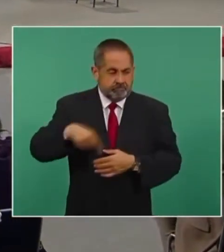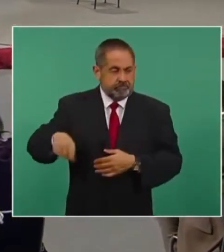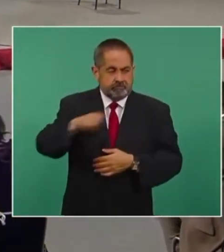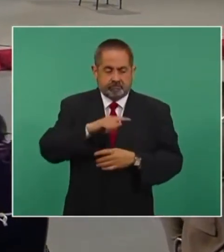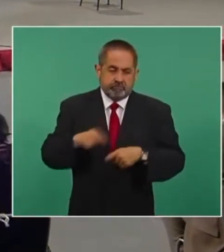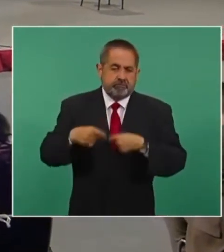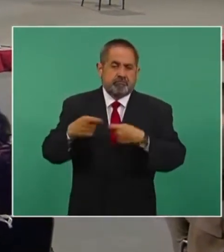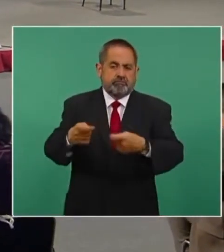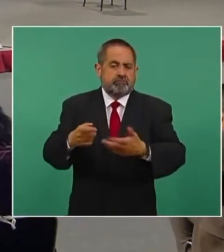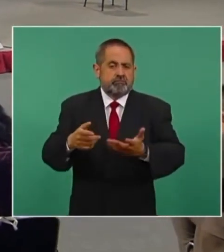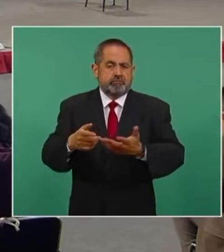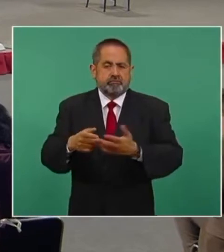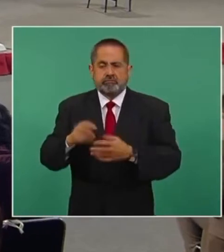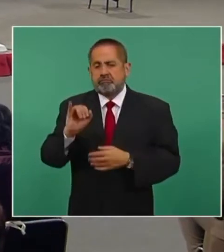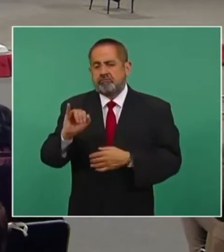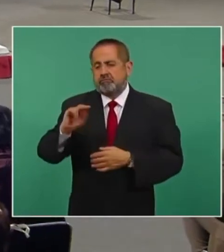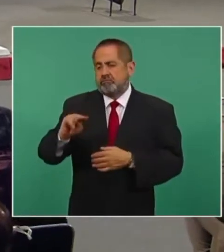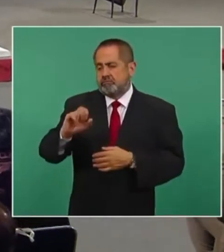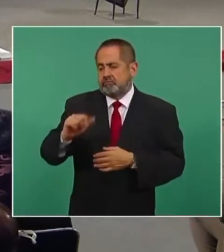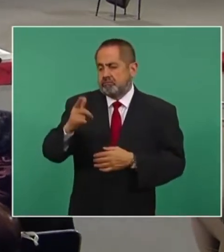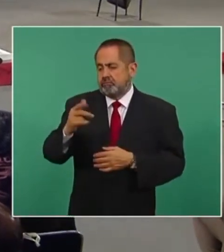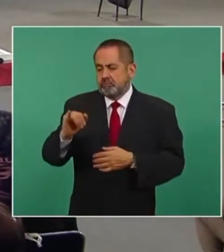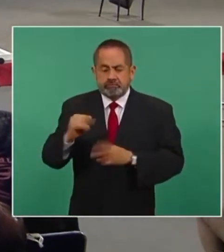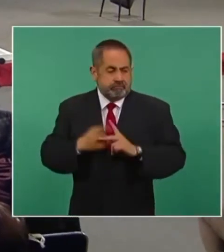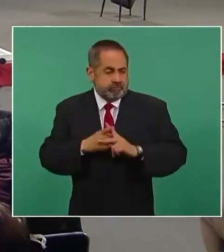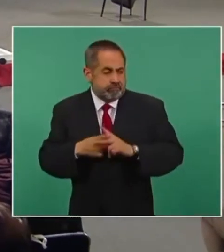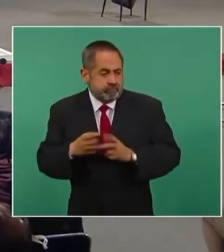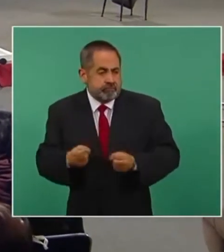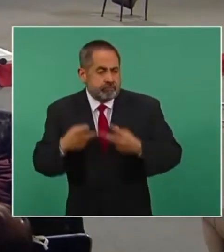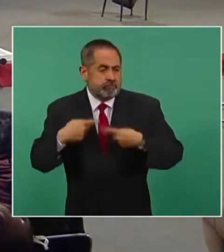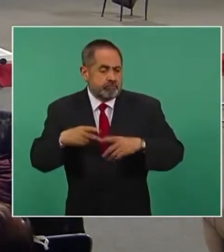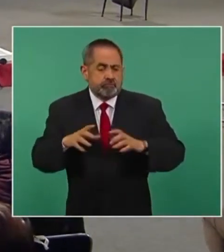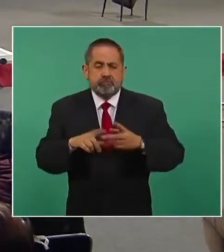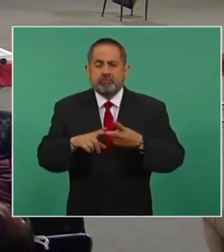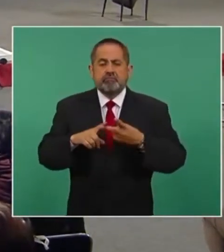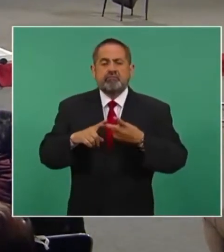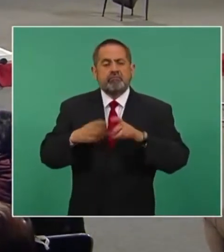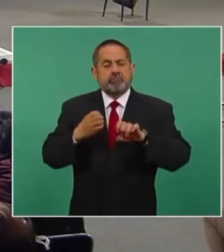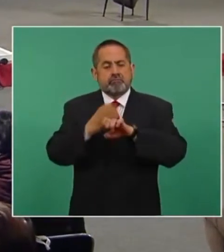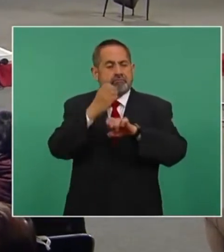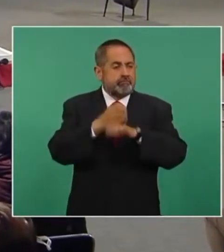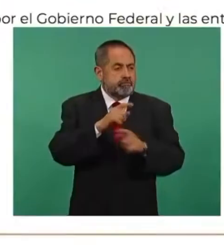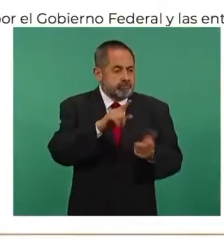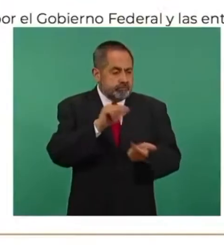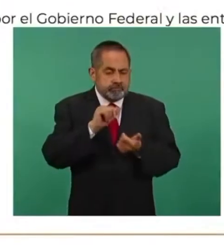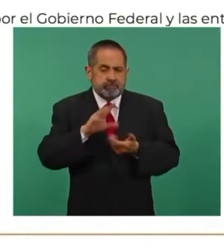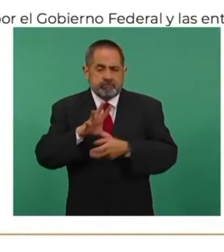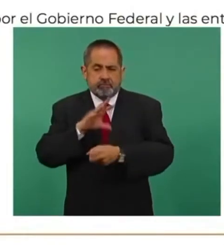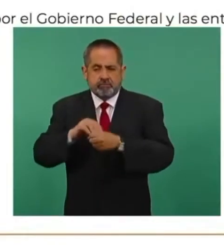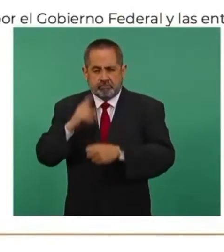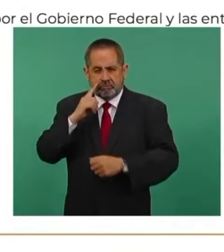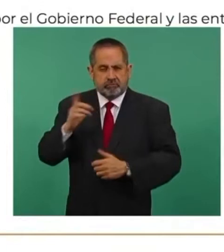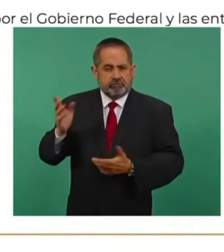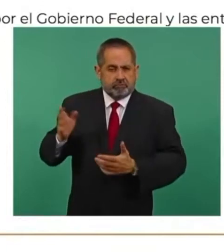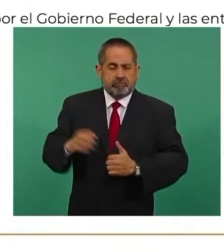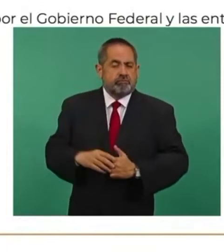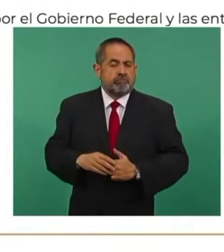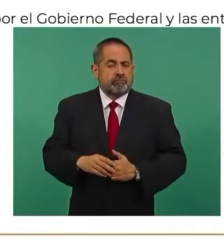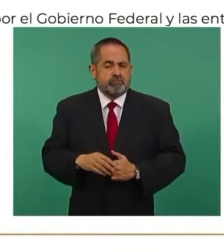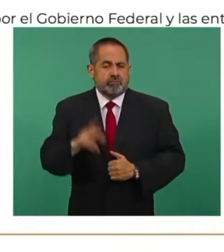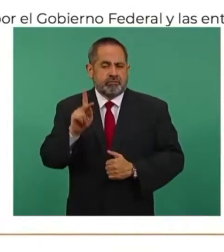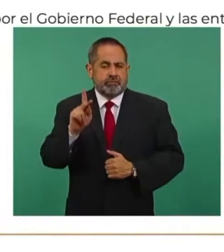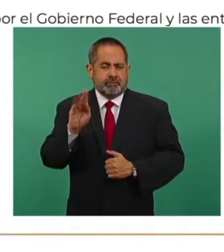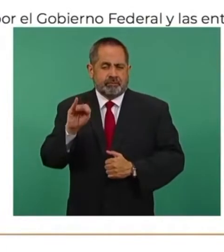está sacando el INEGI, o la recaudación estatal, que es otra de las variables que inciden, o el PIB estatal,